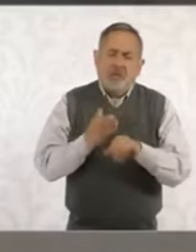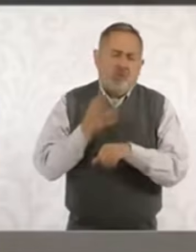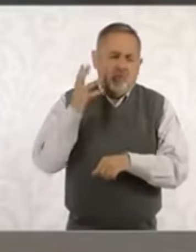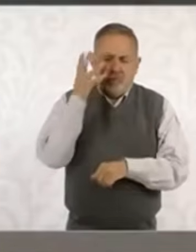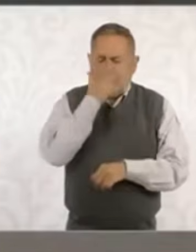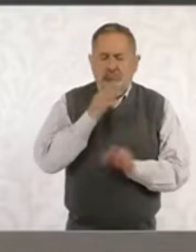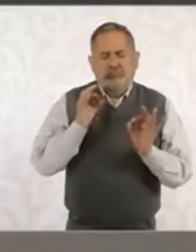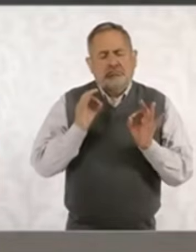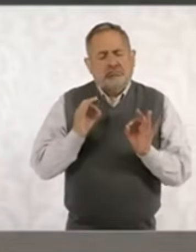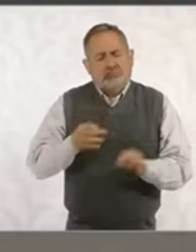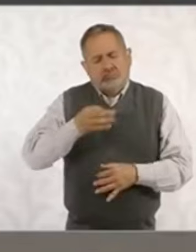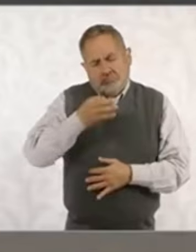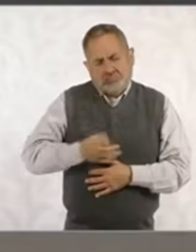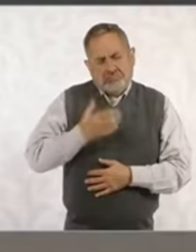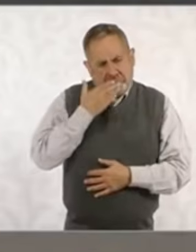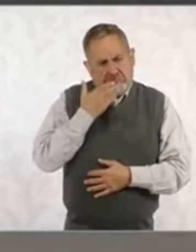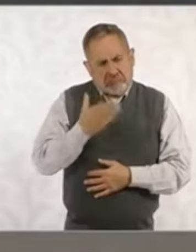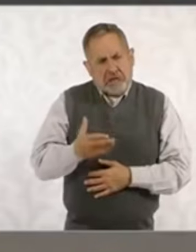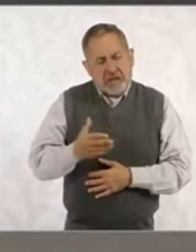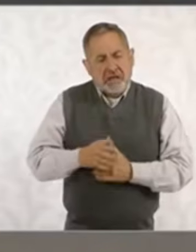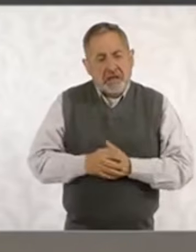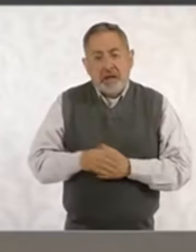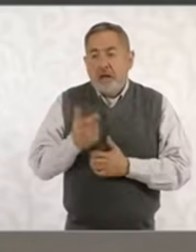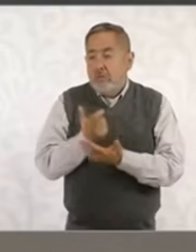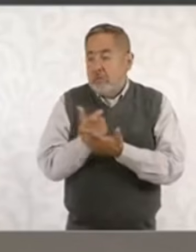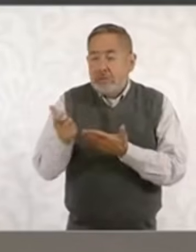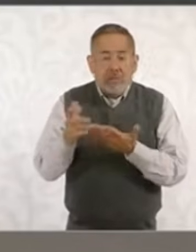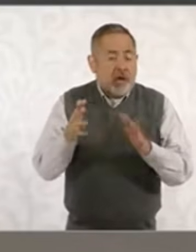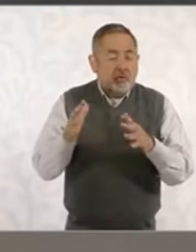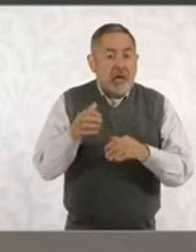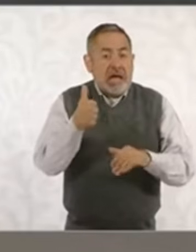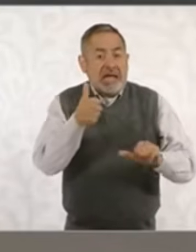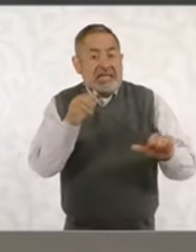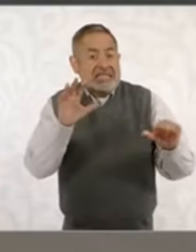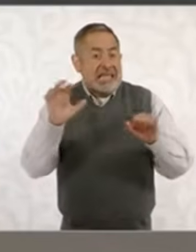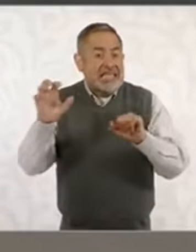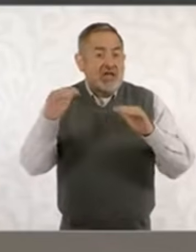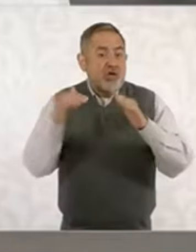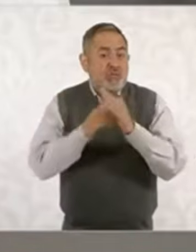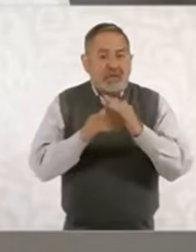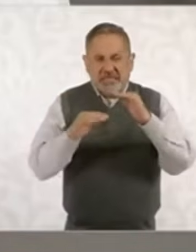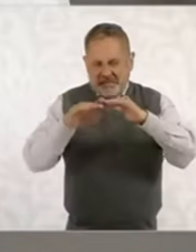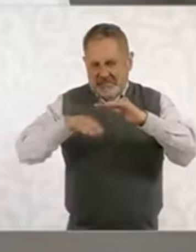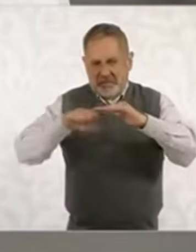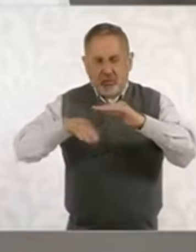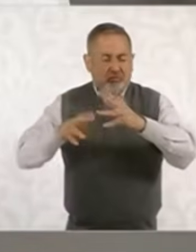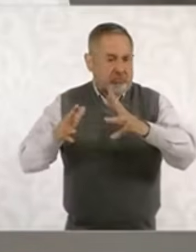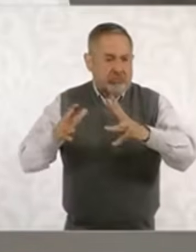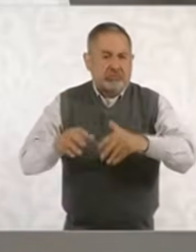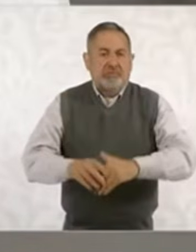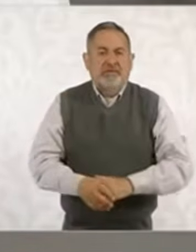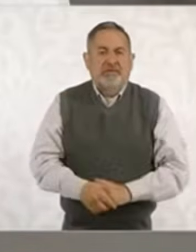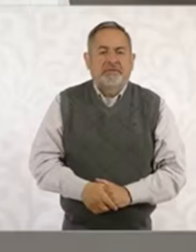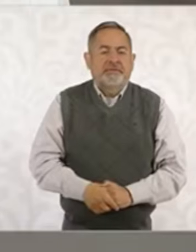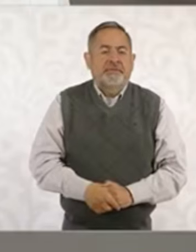dignas y el precio es promedio 600,000. Lo que sigue, por favor. Bueno, hablarles